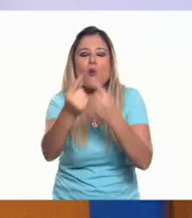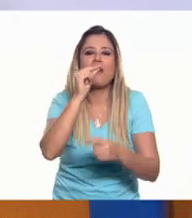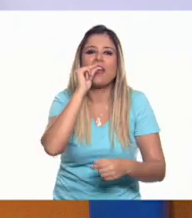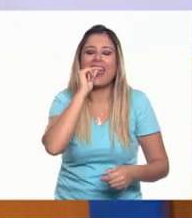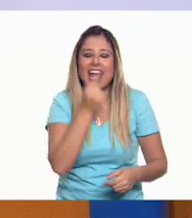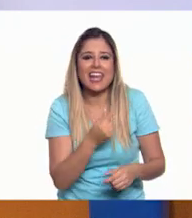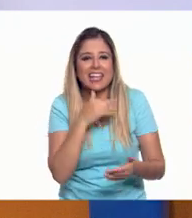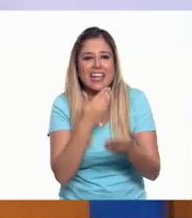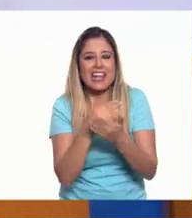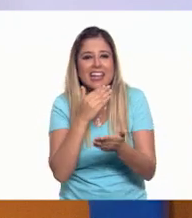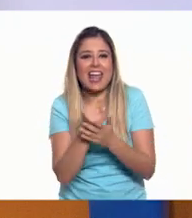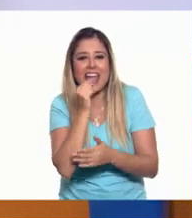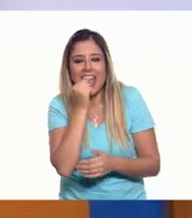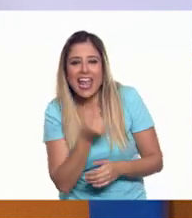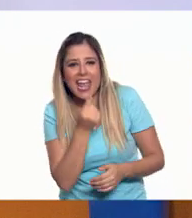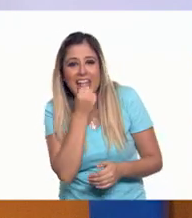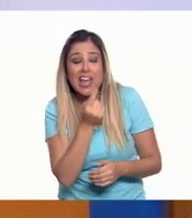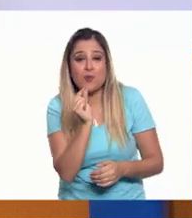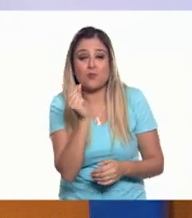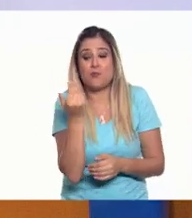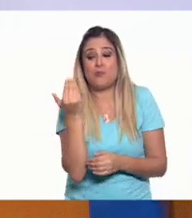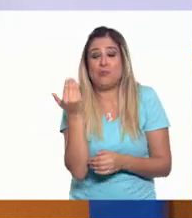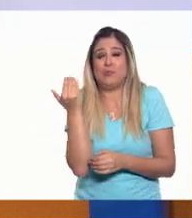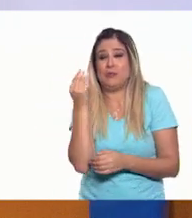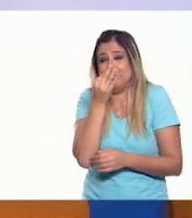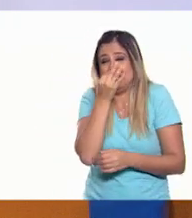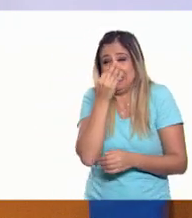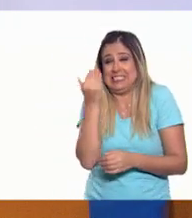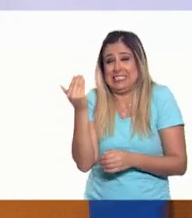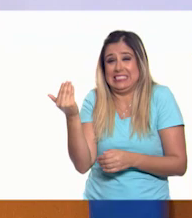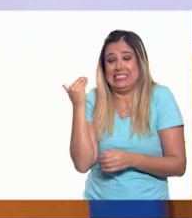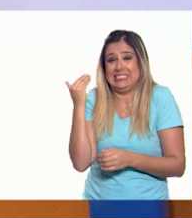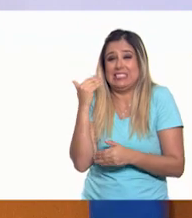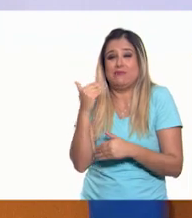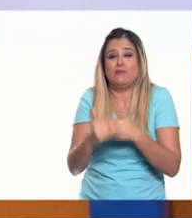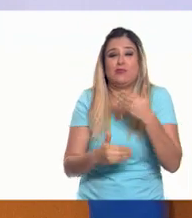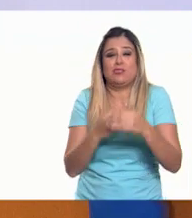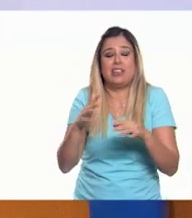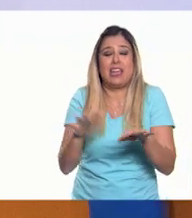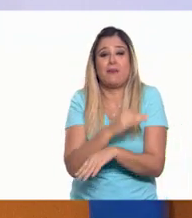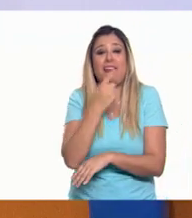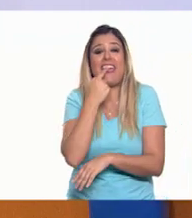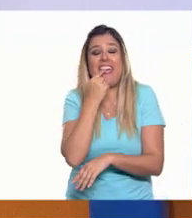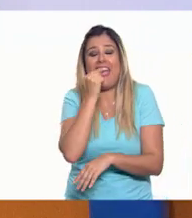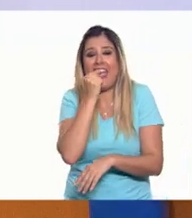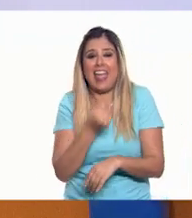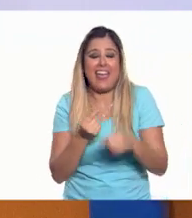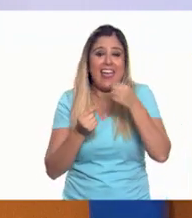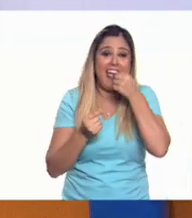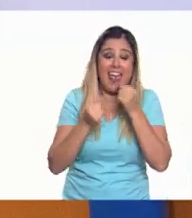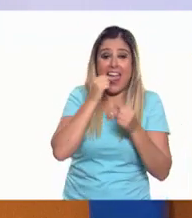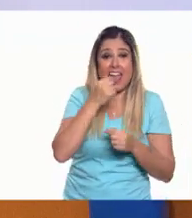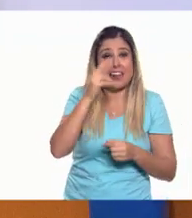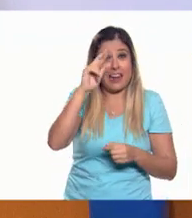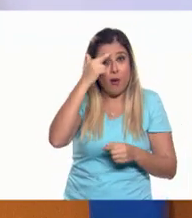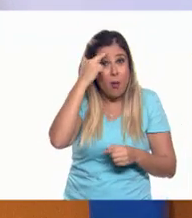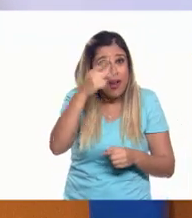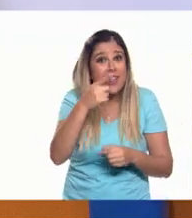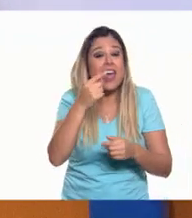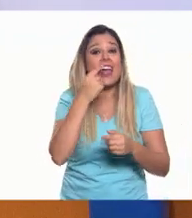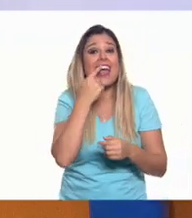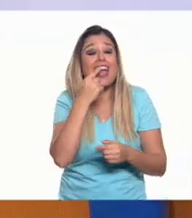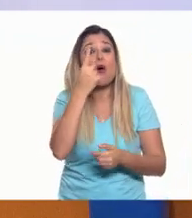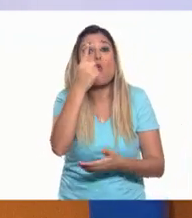que hace poco o aún están en el proceso de la muda de dientes. Recuerden que los dientes se caen solamente una